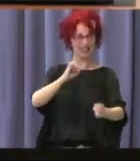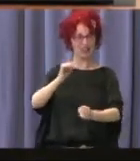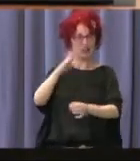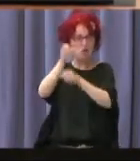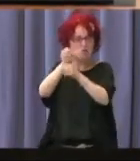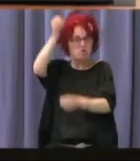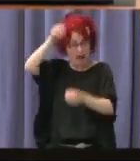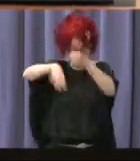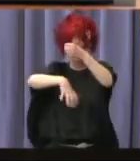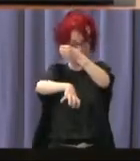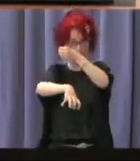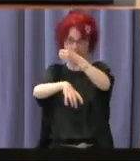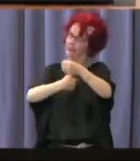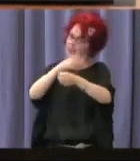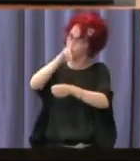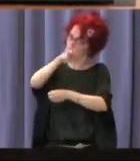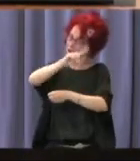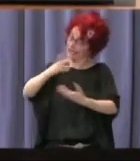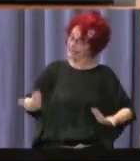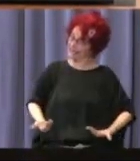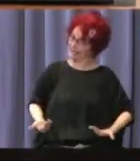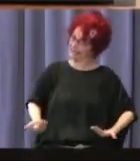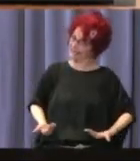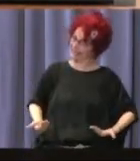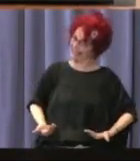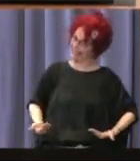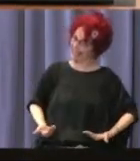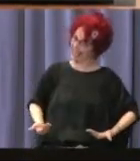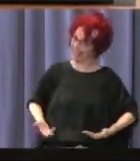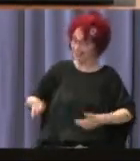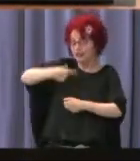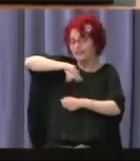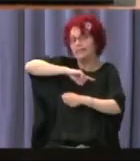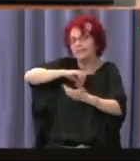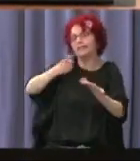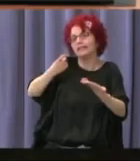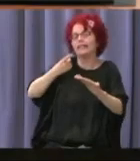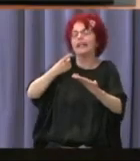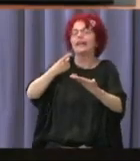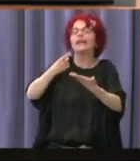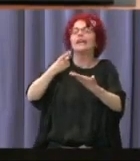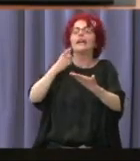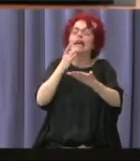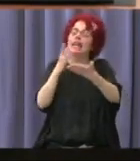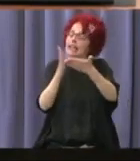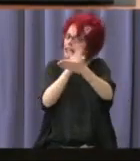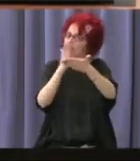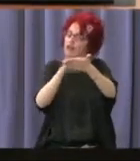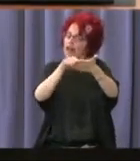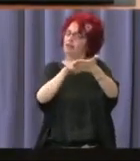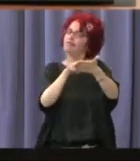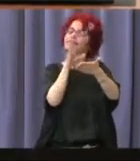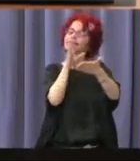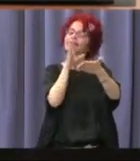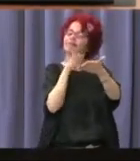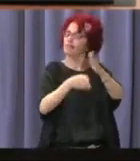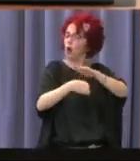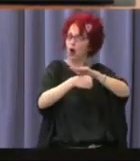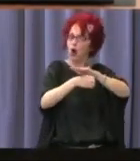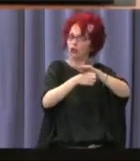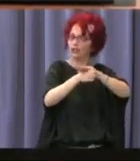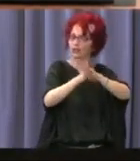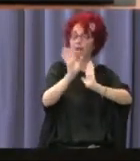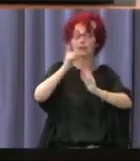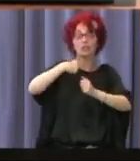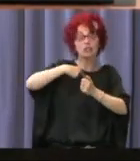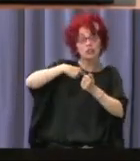La criada, ¿eh? No la podemos quitar. Entonces la academia no ha hecho caso a eso. Quiero decir que yo quería poner también aquí mi punto de